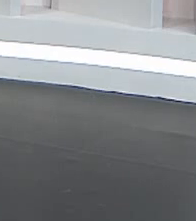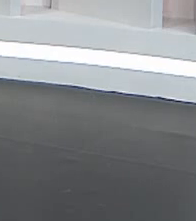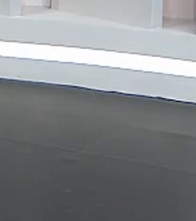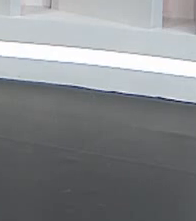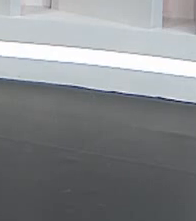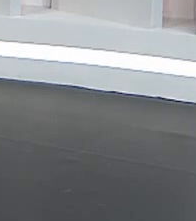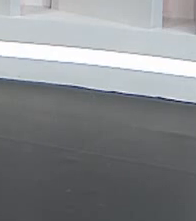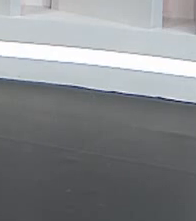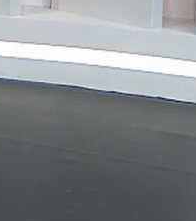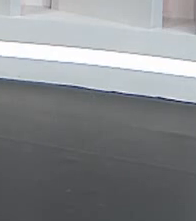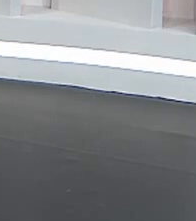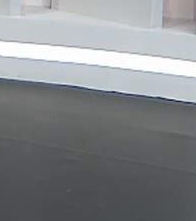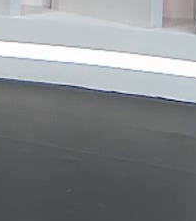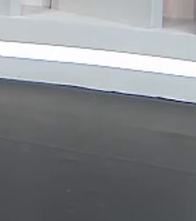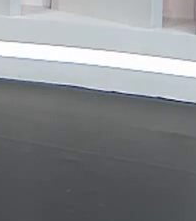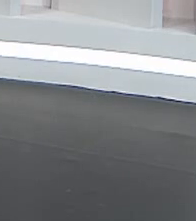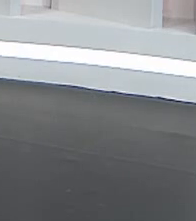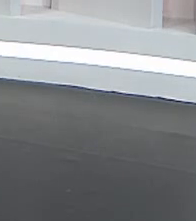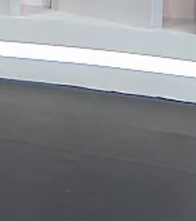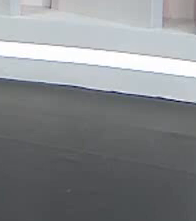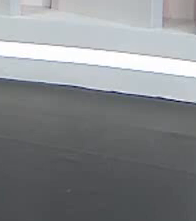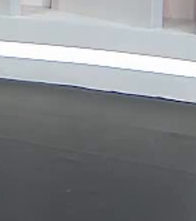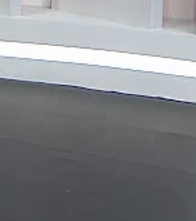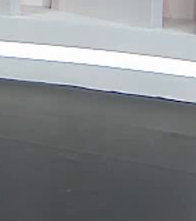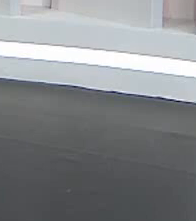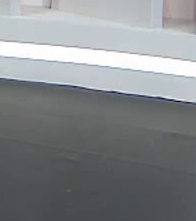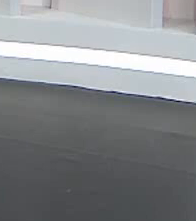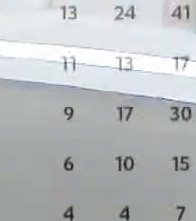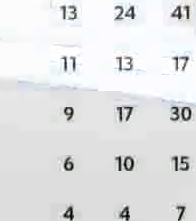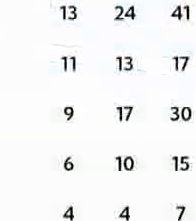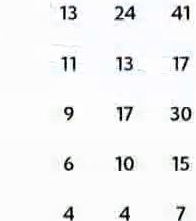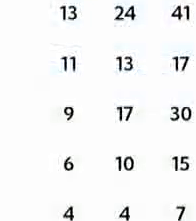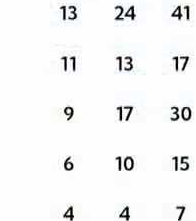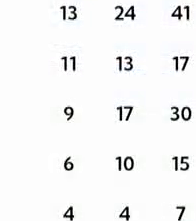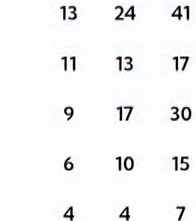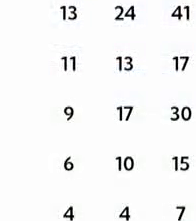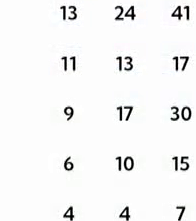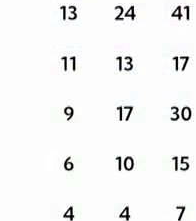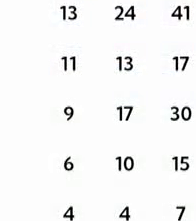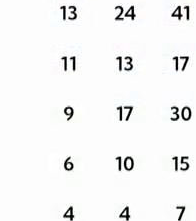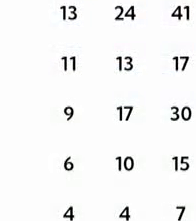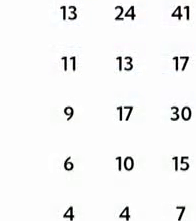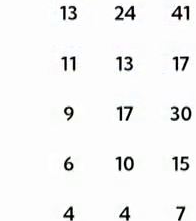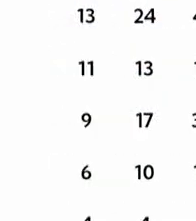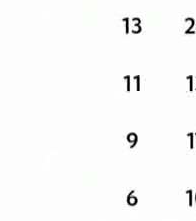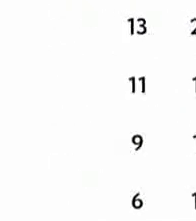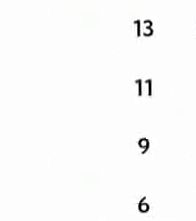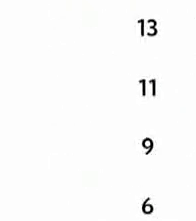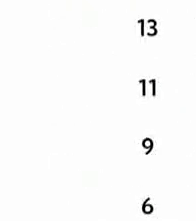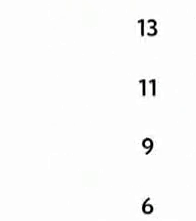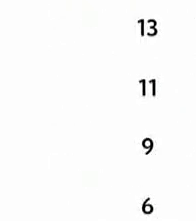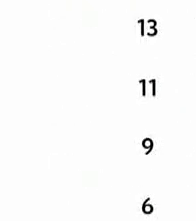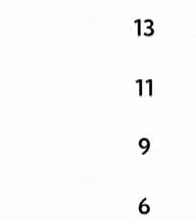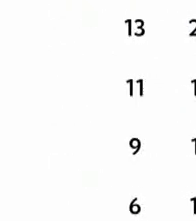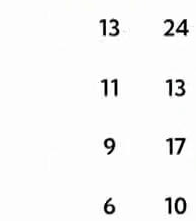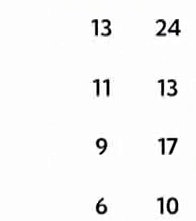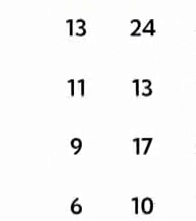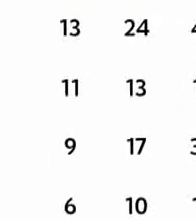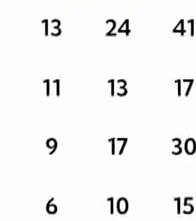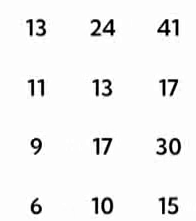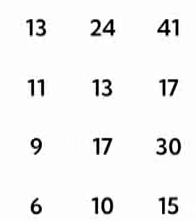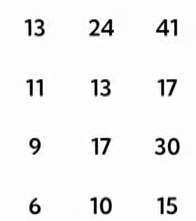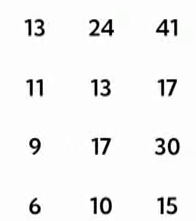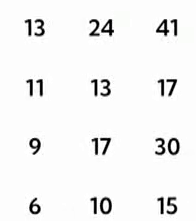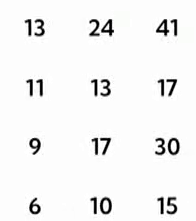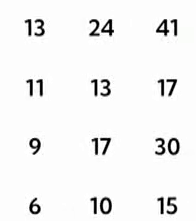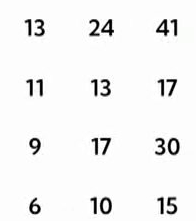Juegos Centroamericanos. Cuba tiene 40 medallas, ustedes pueden apreciar allí, y 27 de plata, un total de 30